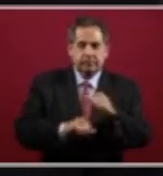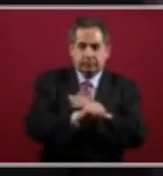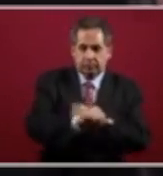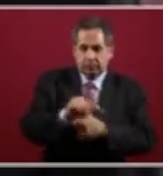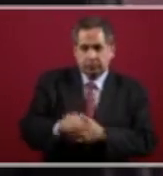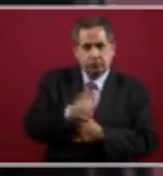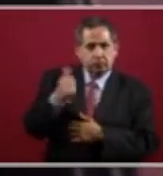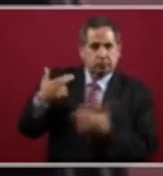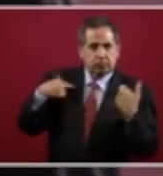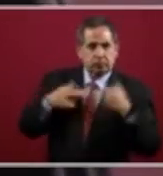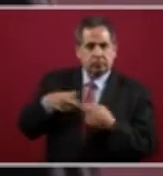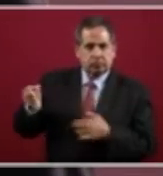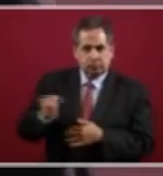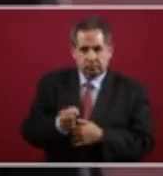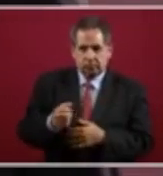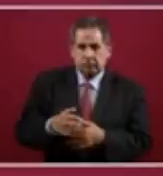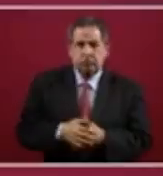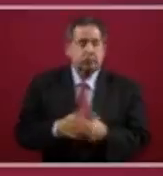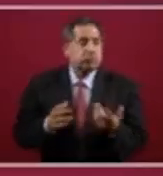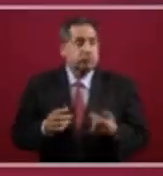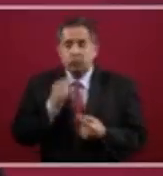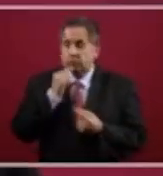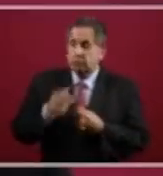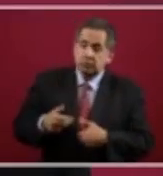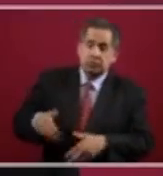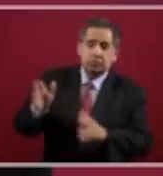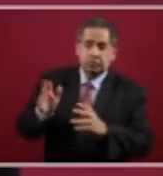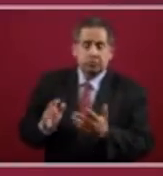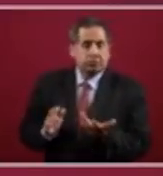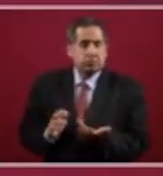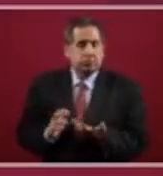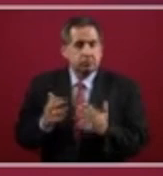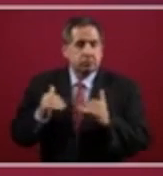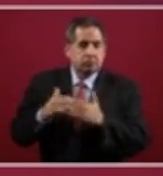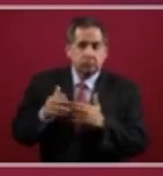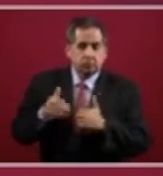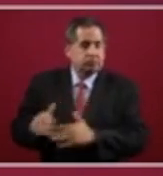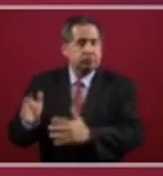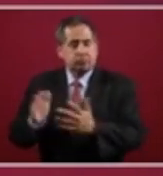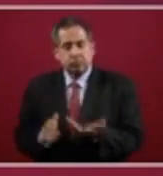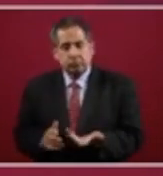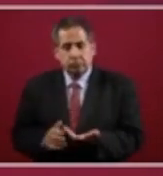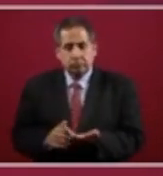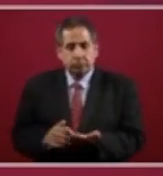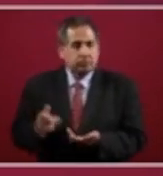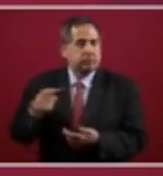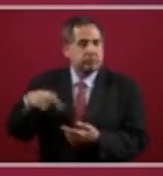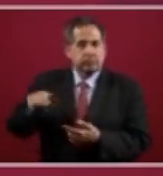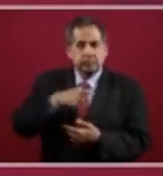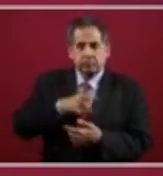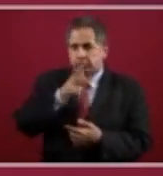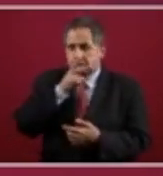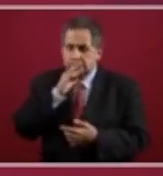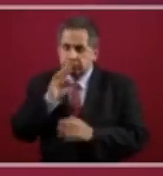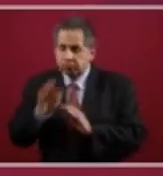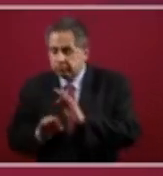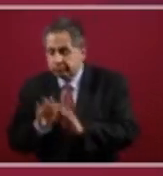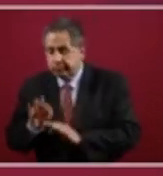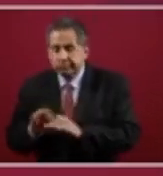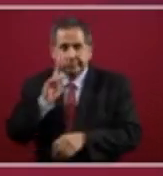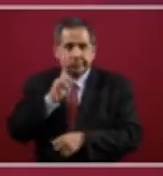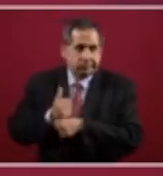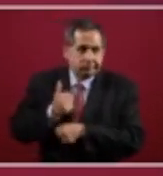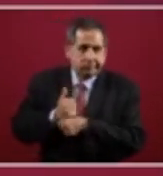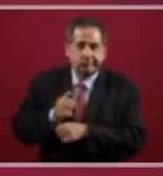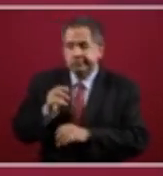otro, o se van los niños a sus casas y ahí los atienden sus padres, sus